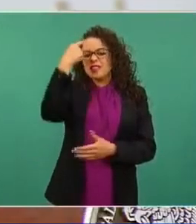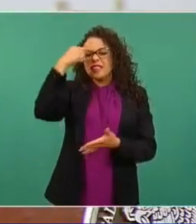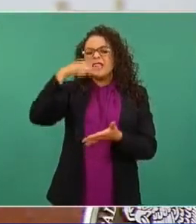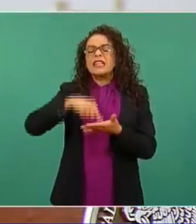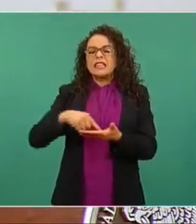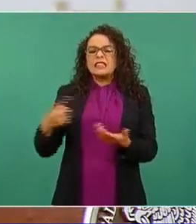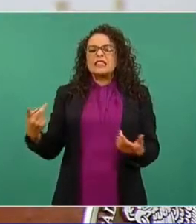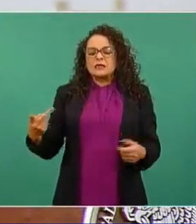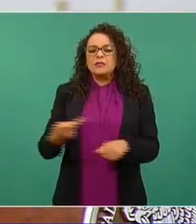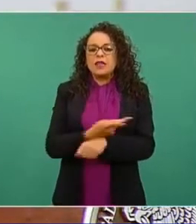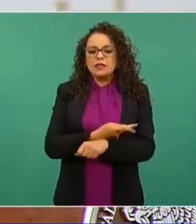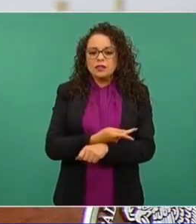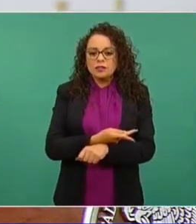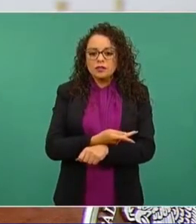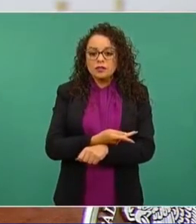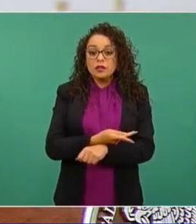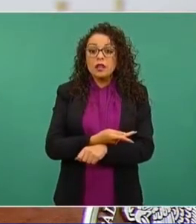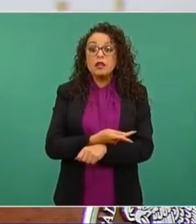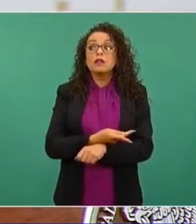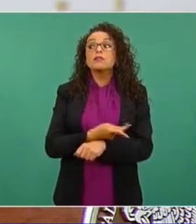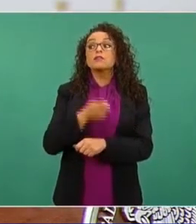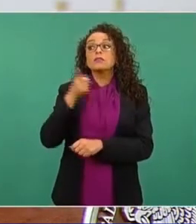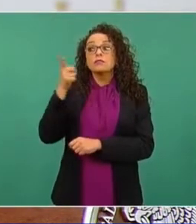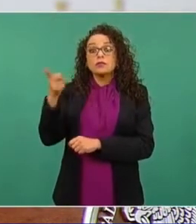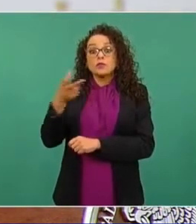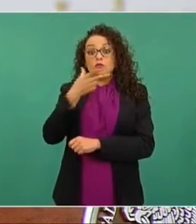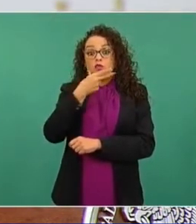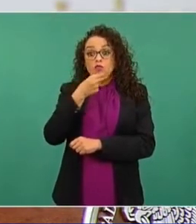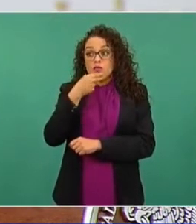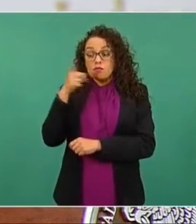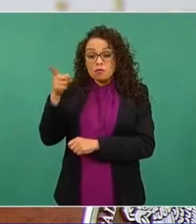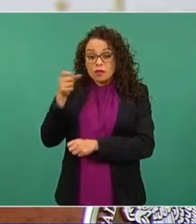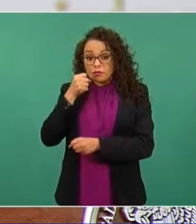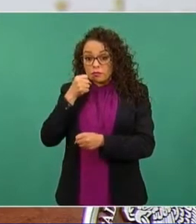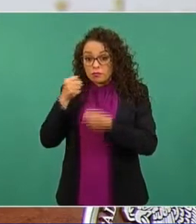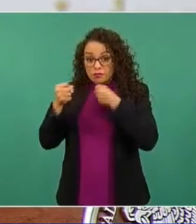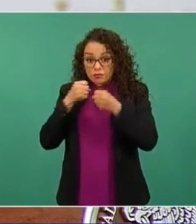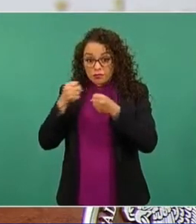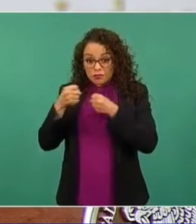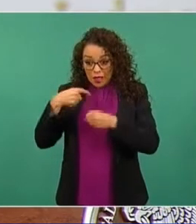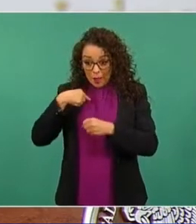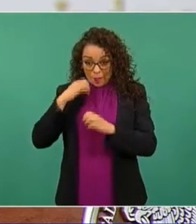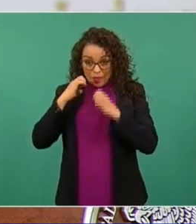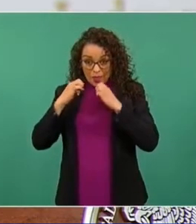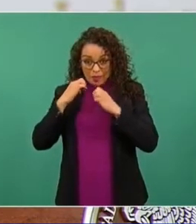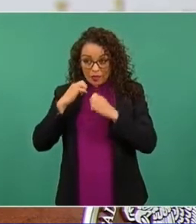Corrieron al que me hizo la entrevista,